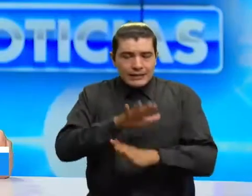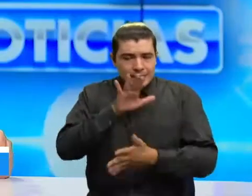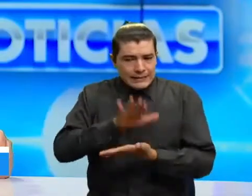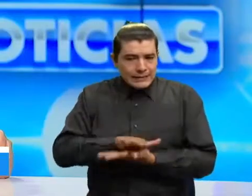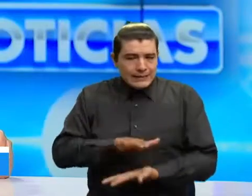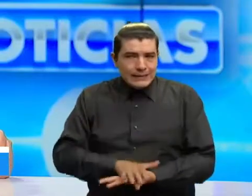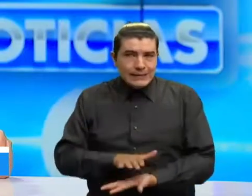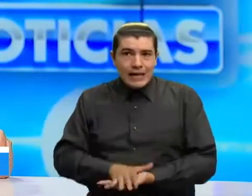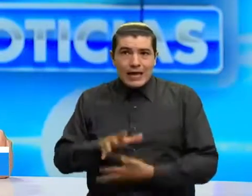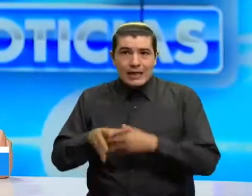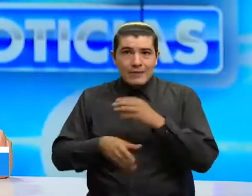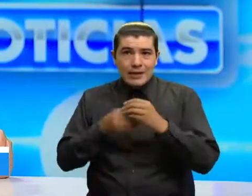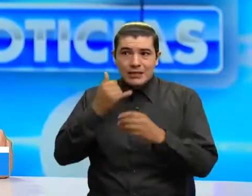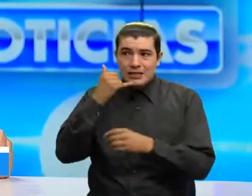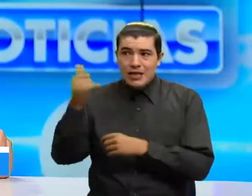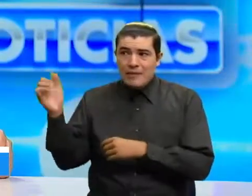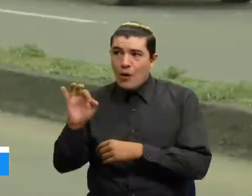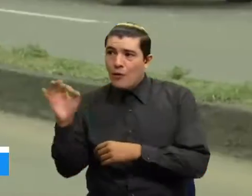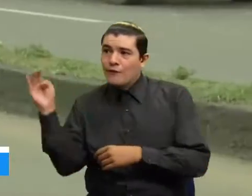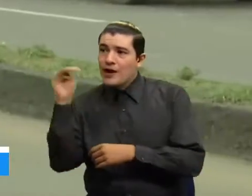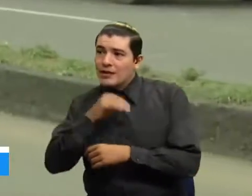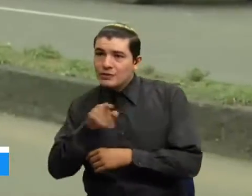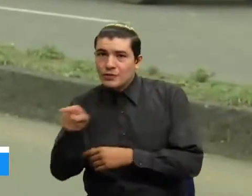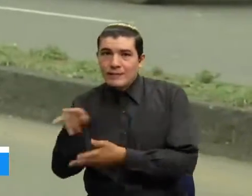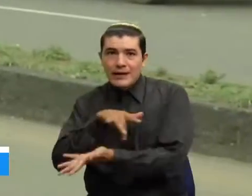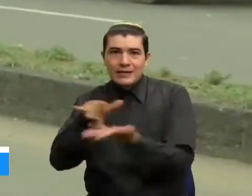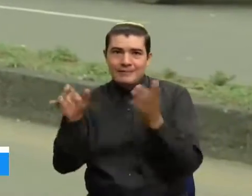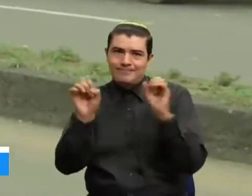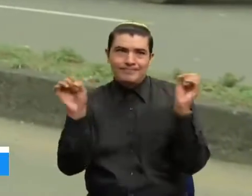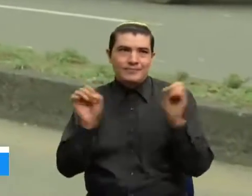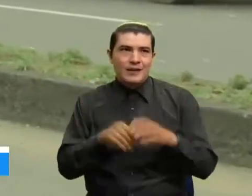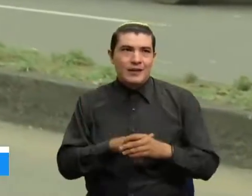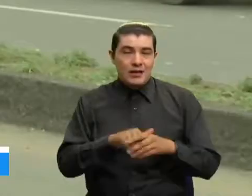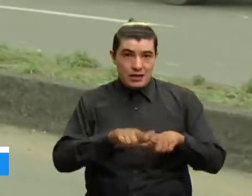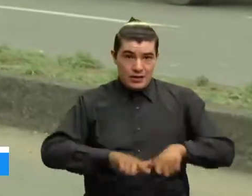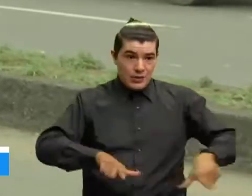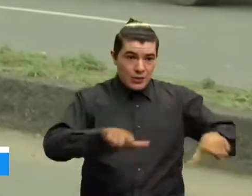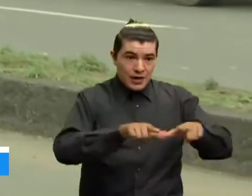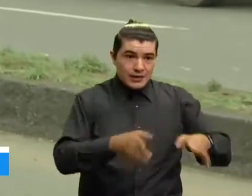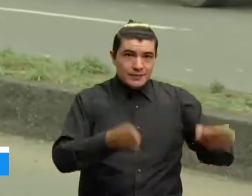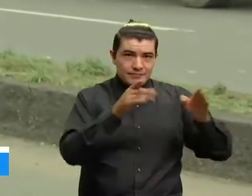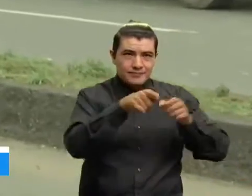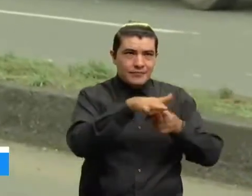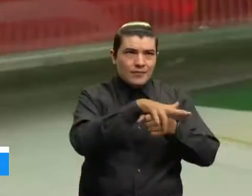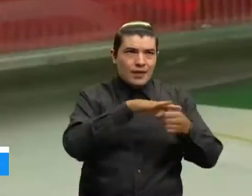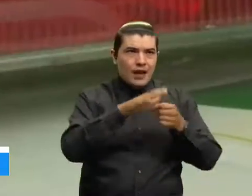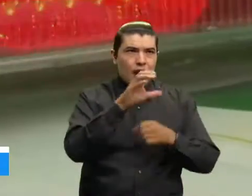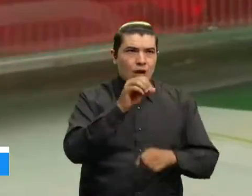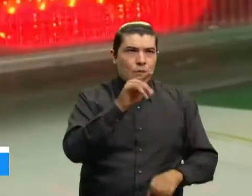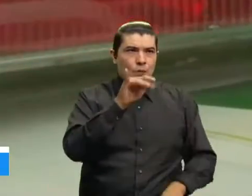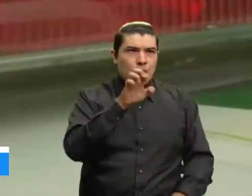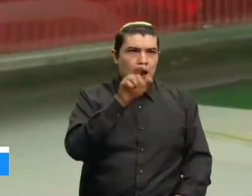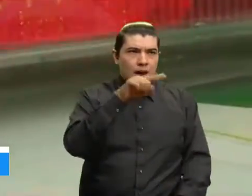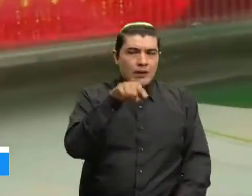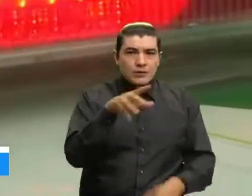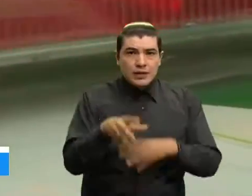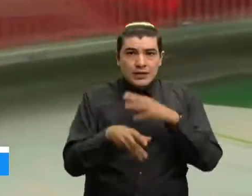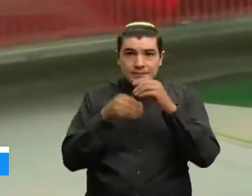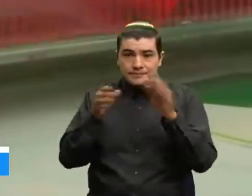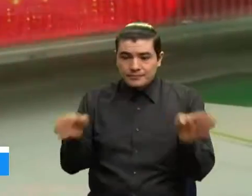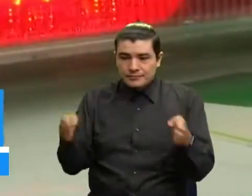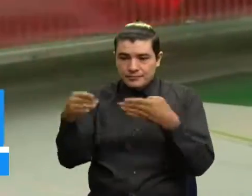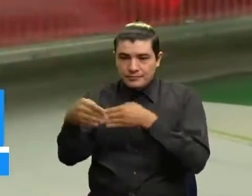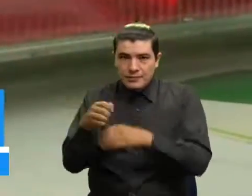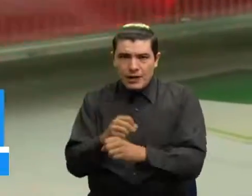generar falsas alarmas. Los hechos, como el ataque a la estación de policía del barrio Comunero, la caja explosiva en la puerta